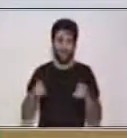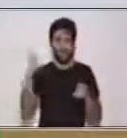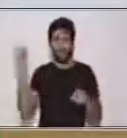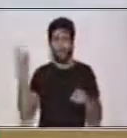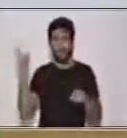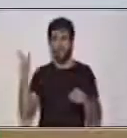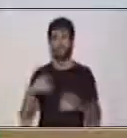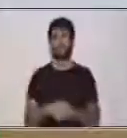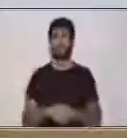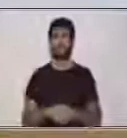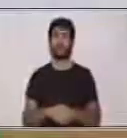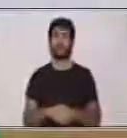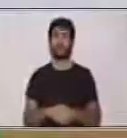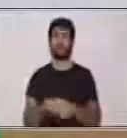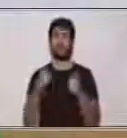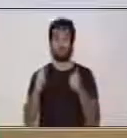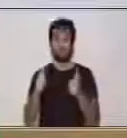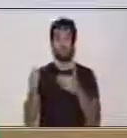palabra sanos.